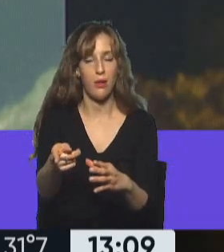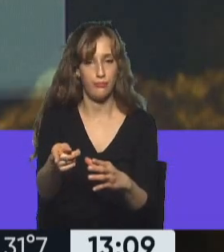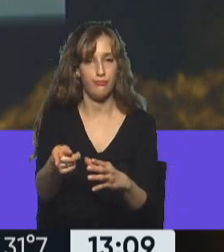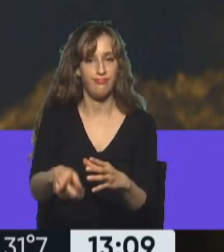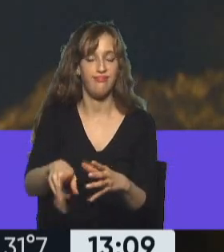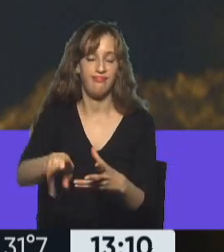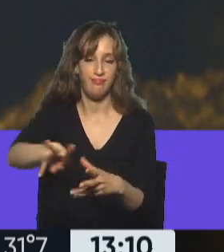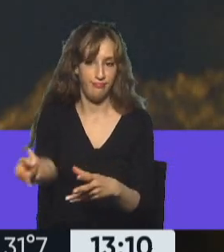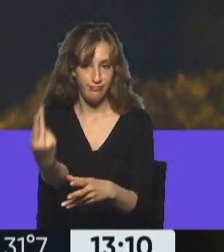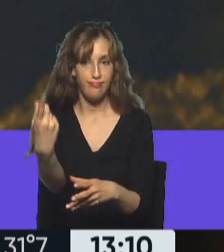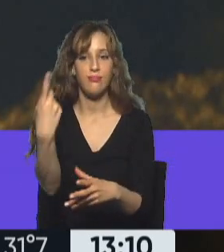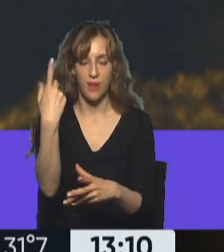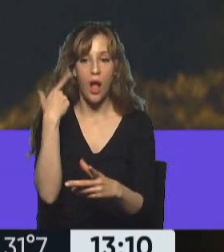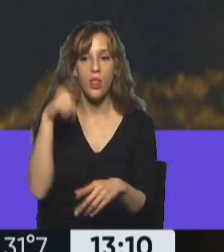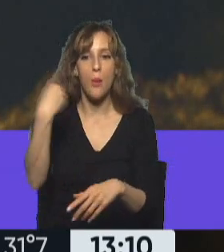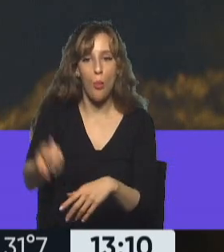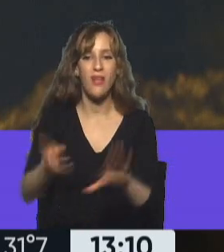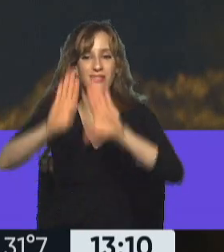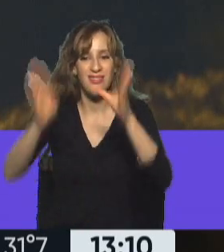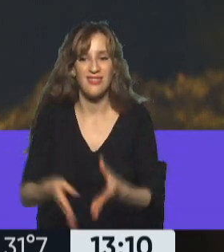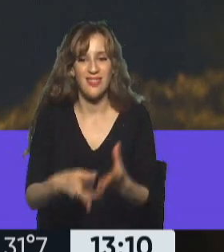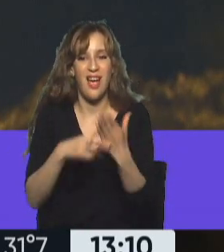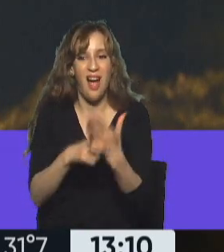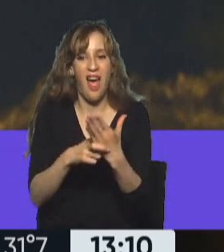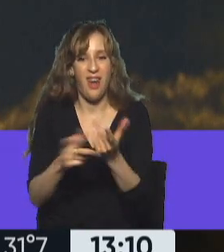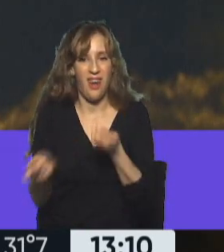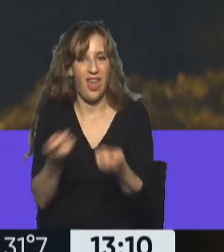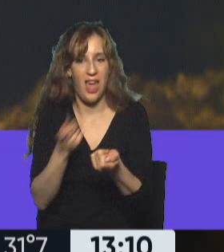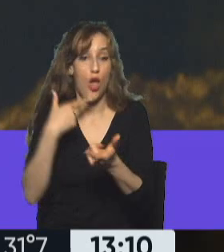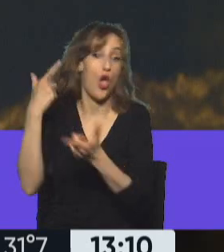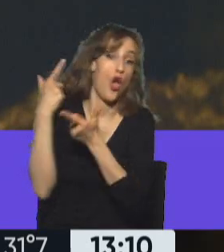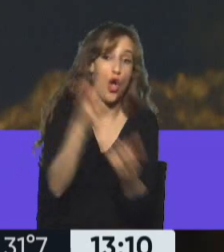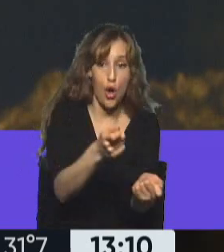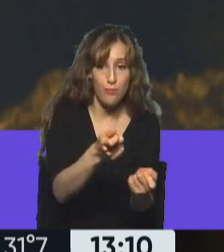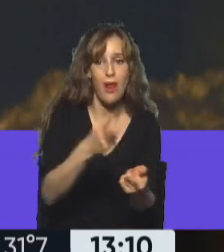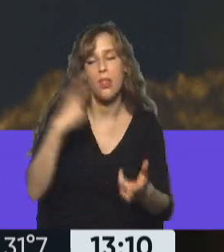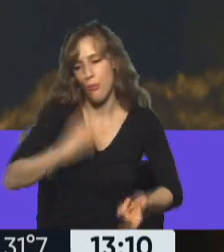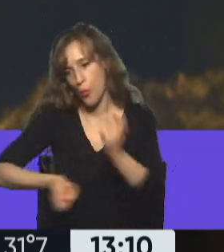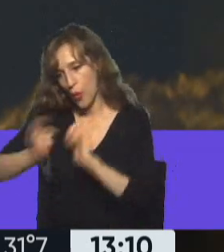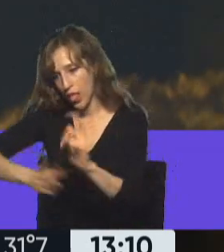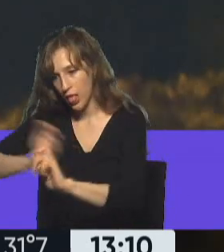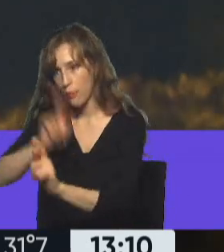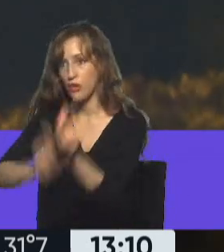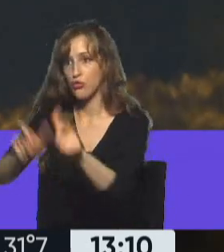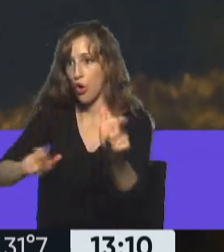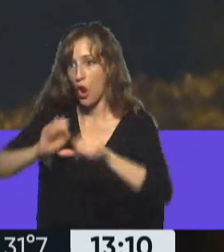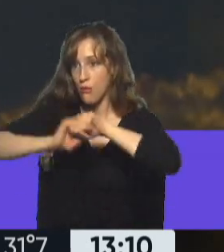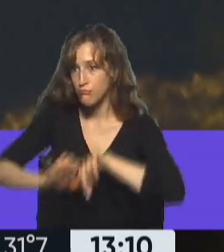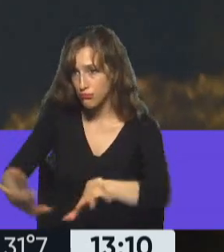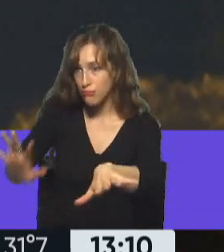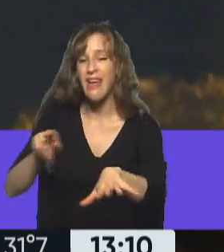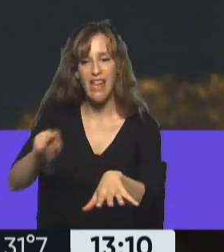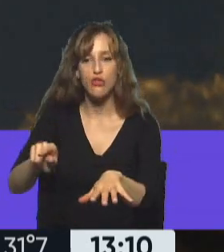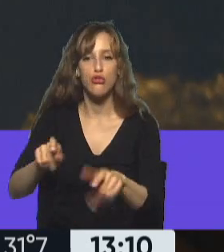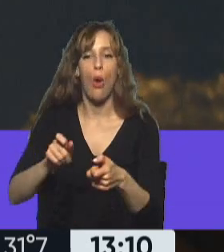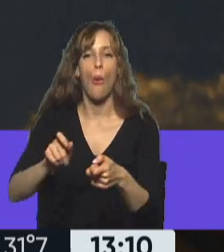media res, lo compra la carnicería como media res, y luego la carnicería lo vende al público, significa que esto impacta